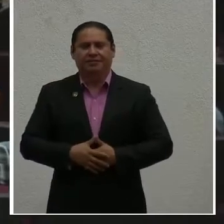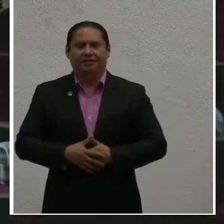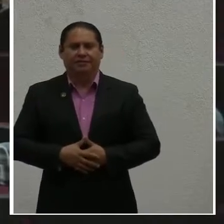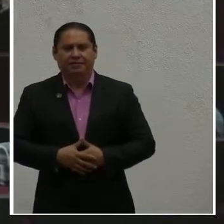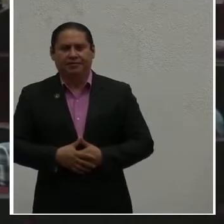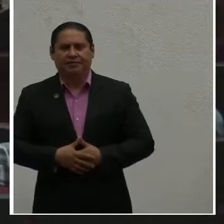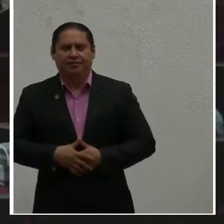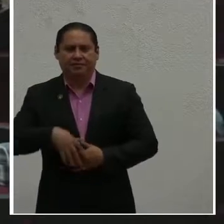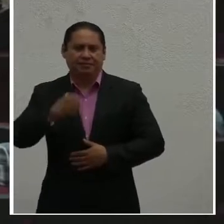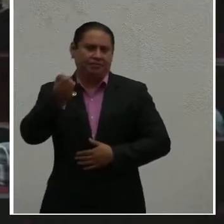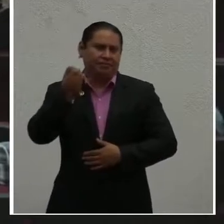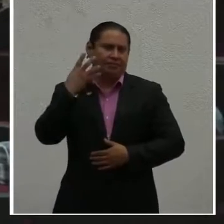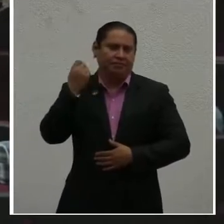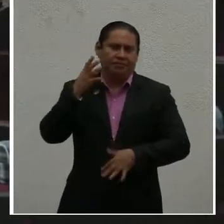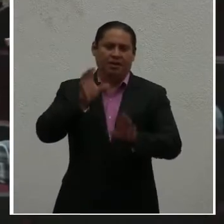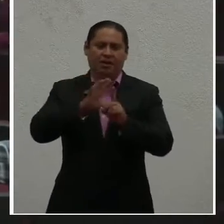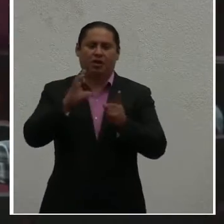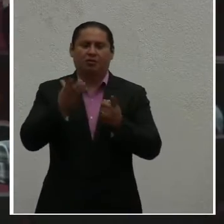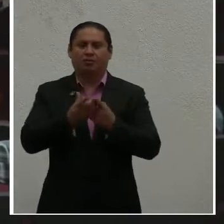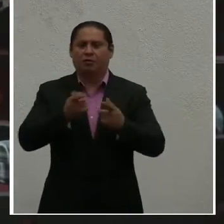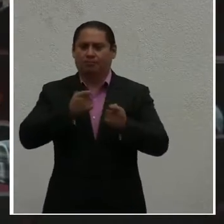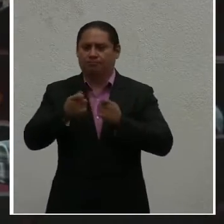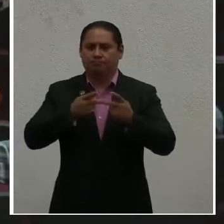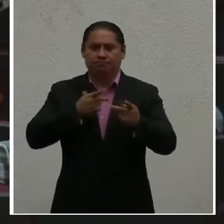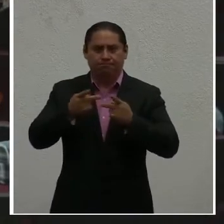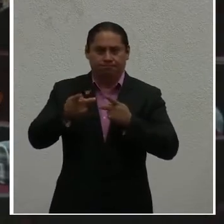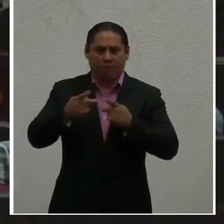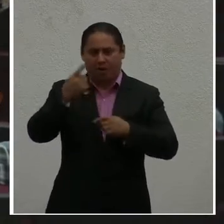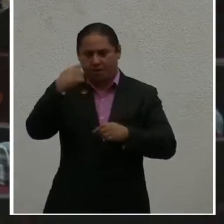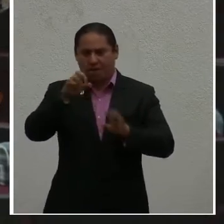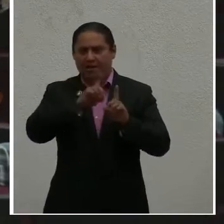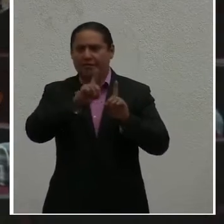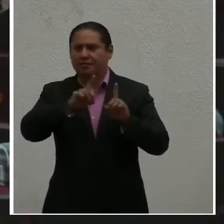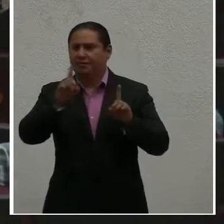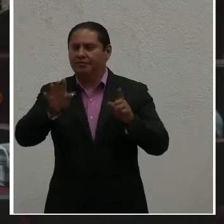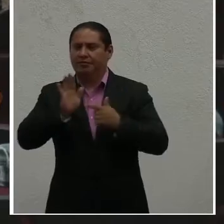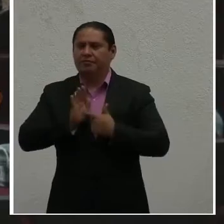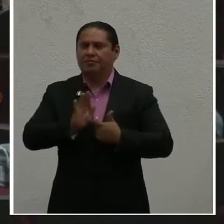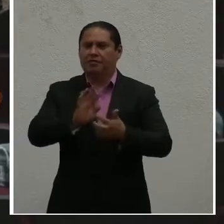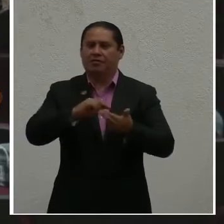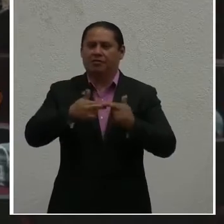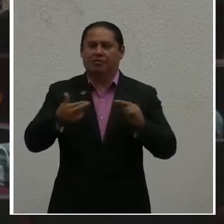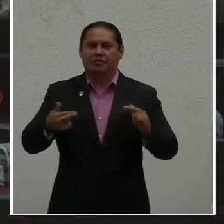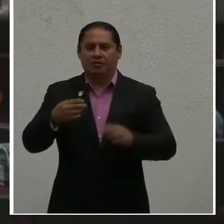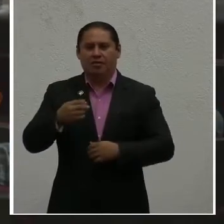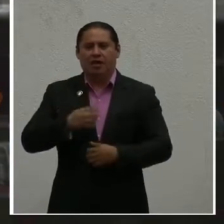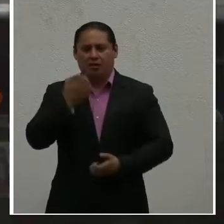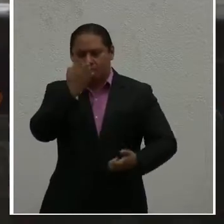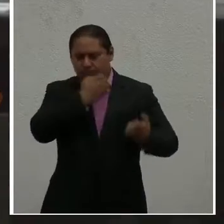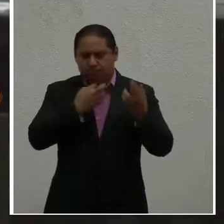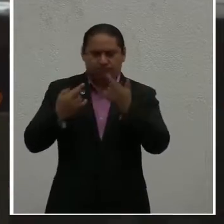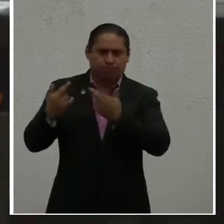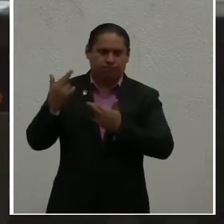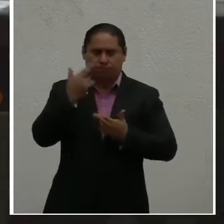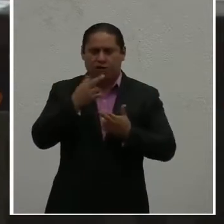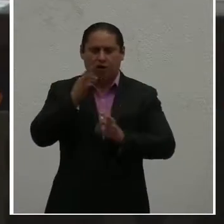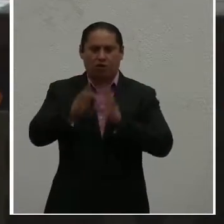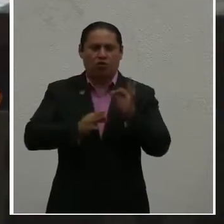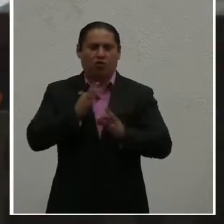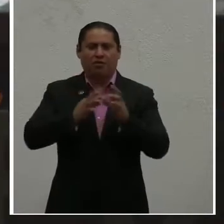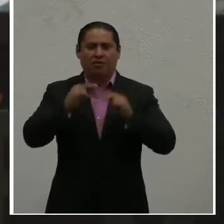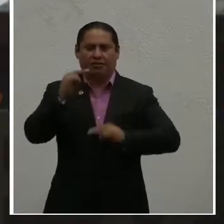Honorable Asamblea, la Comisión de Planeación para el Desarrollo presenta dictamen relativo a la evaluación de nivel de